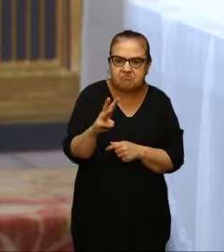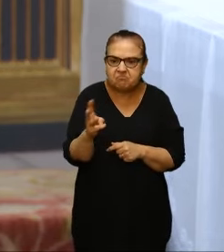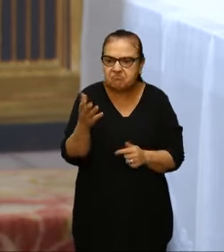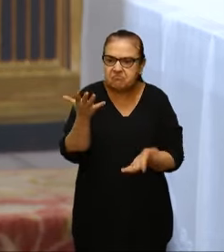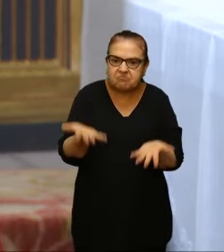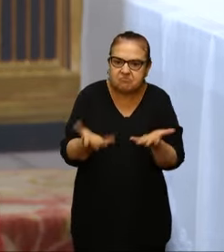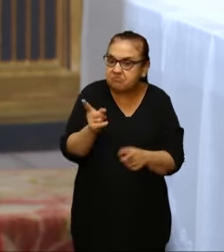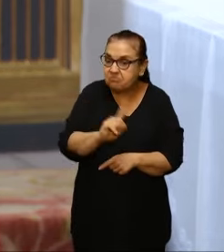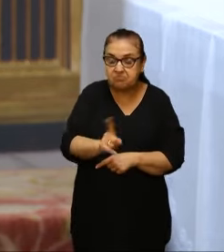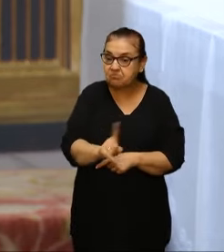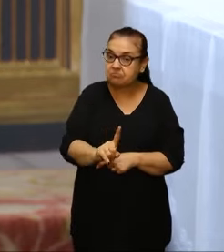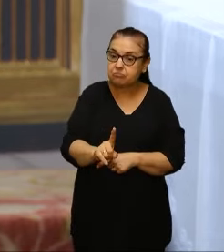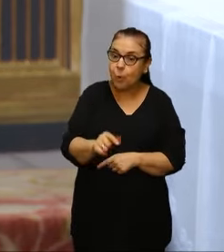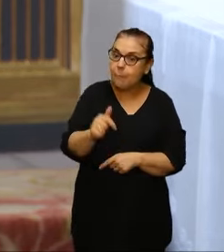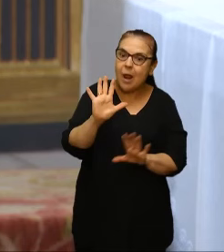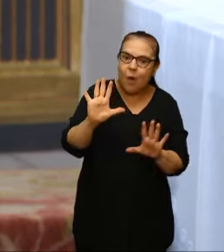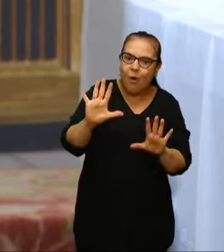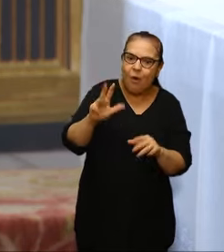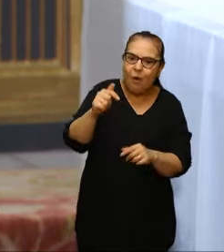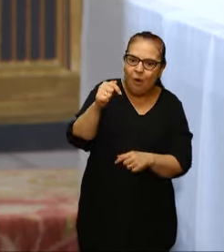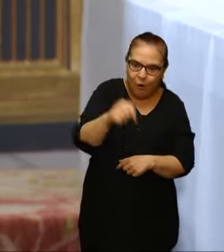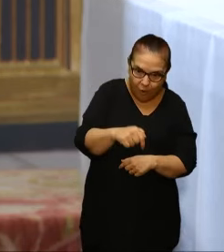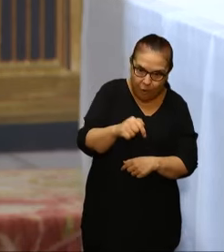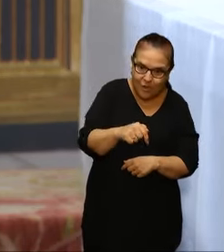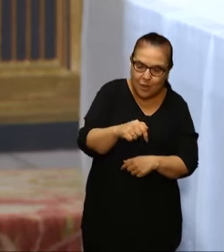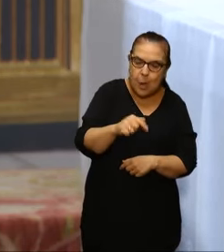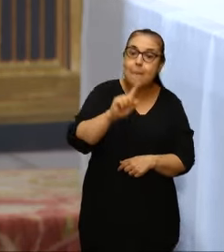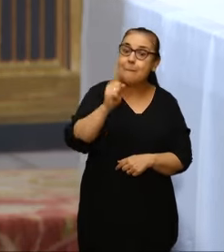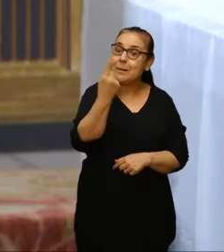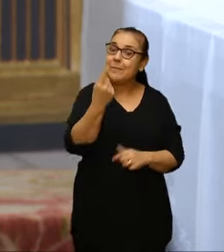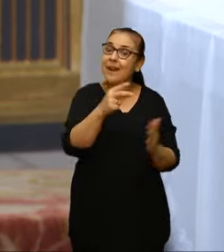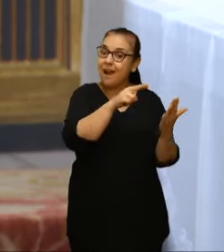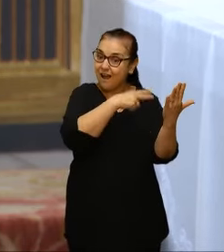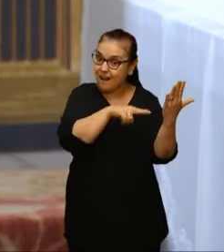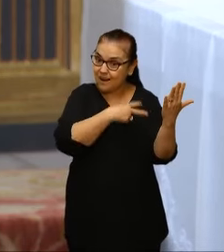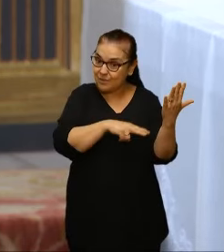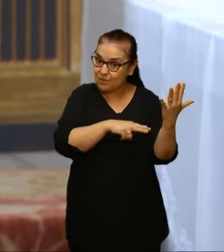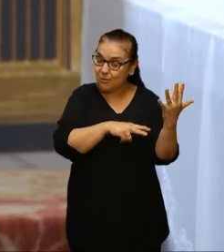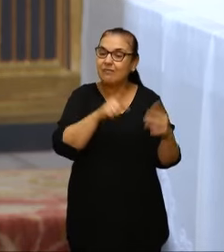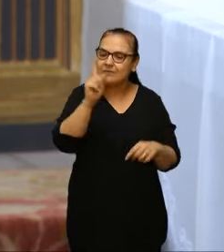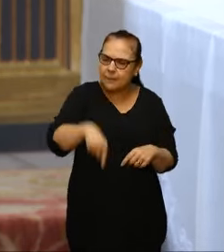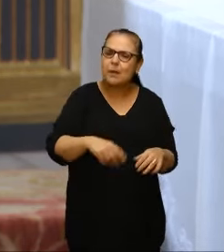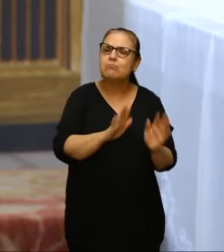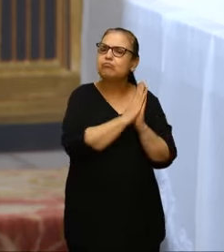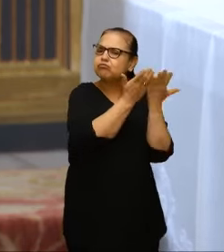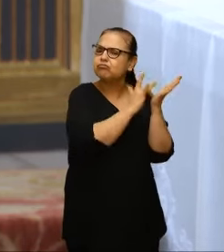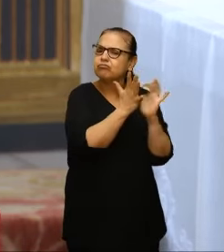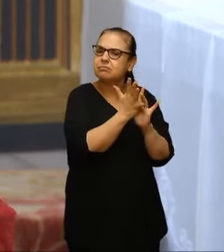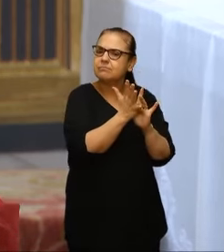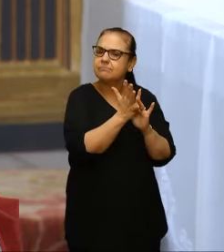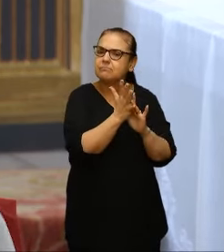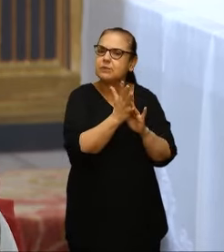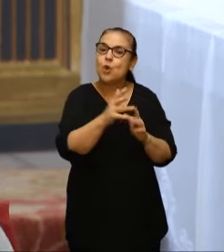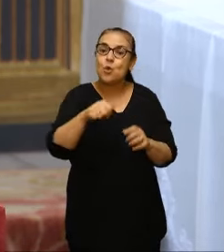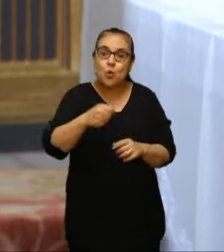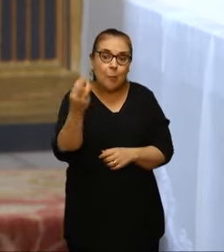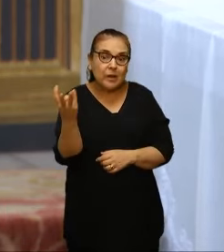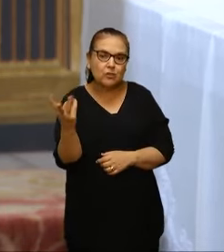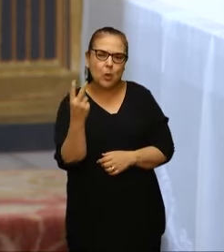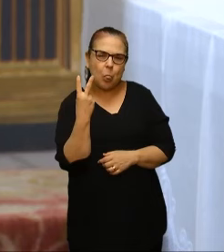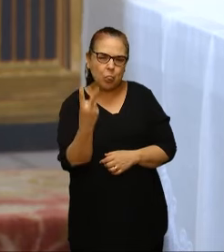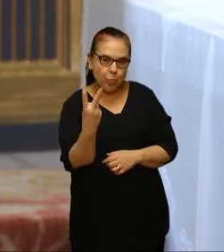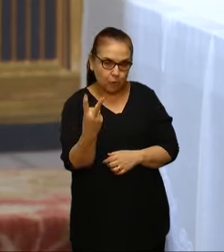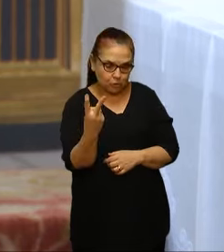cantidades. Y hoy, sin embargo, tanto en la primera lectura como en el Evangelio, tenemos dos números o